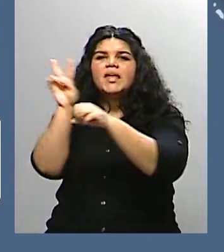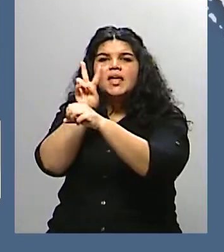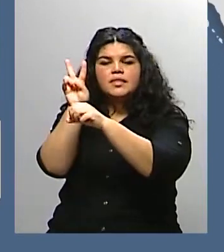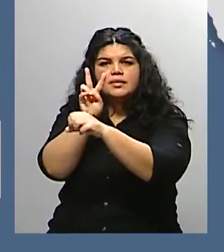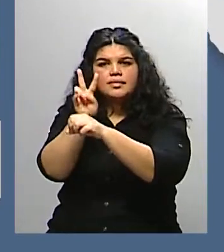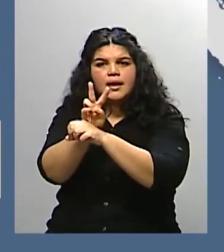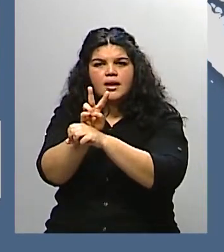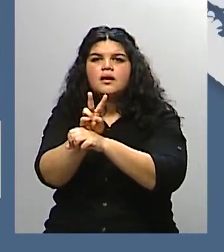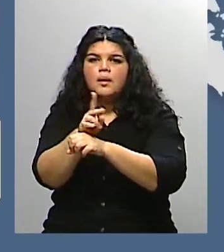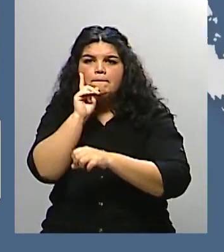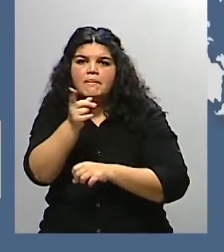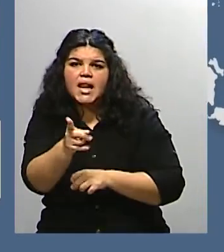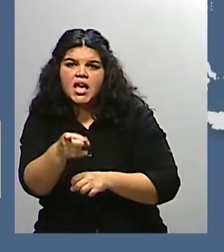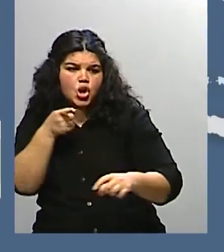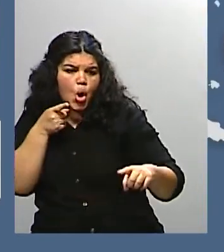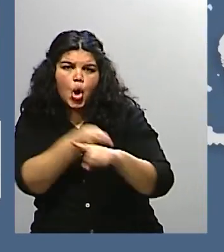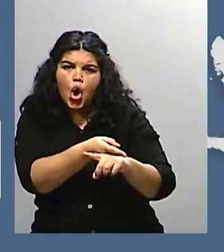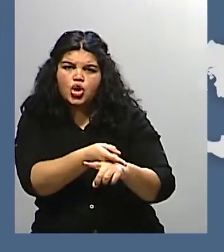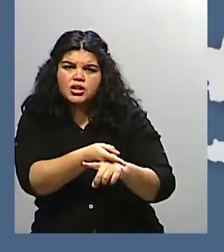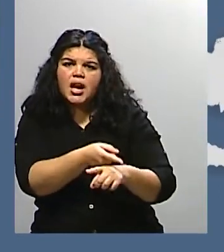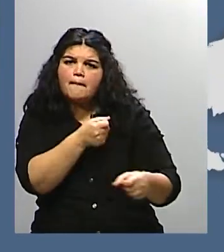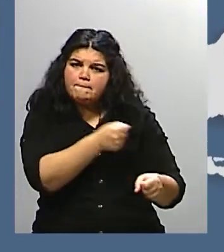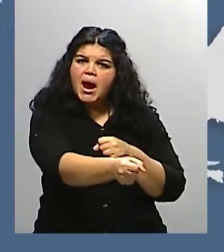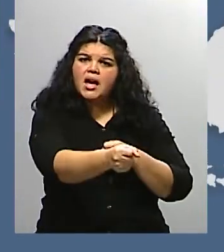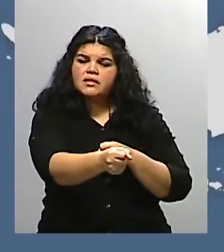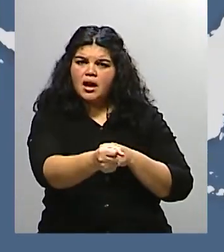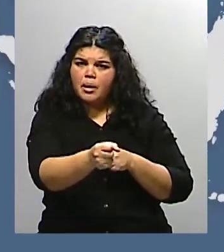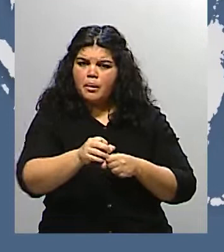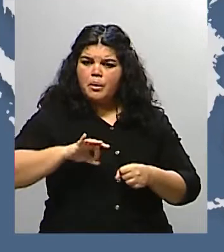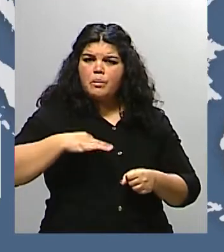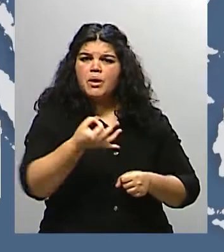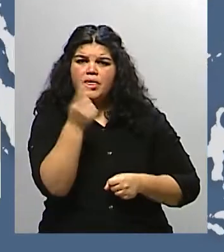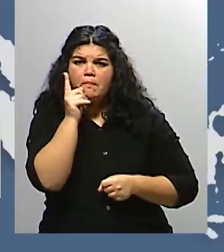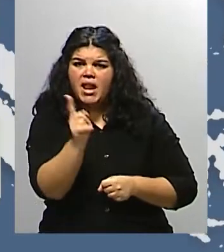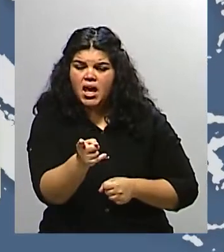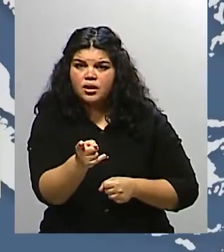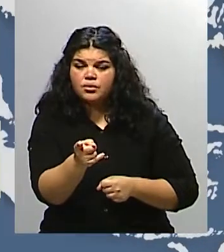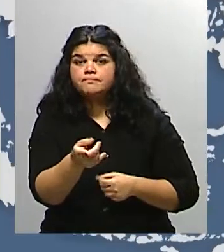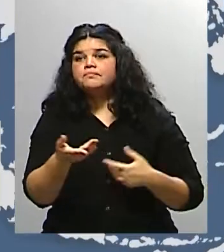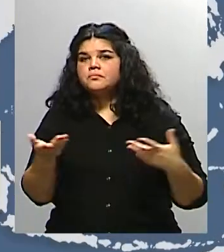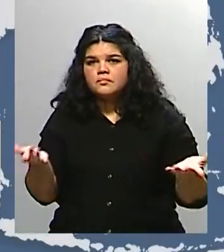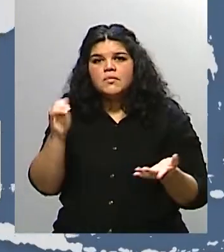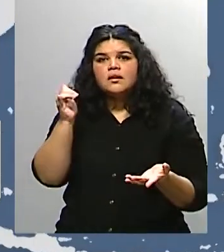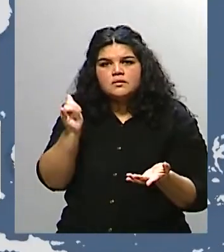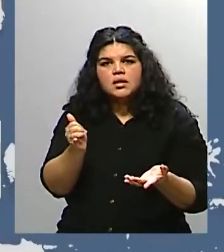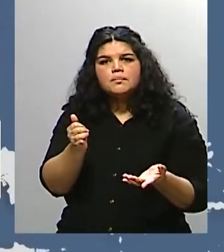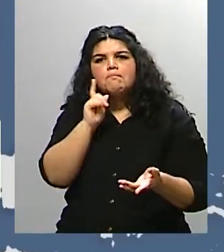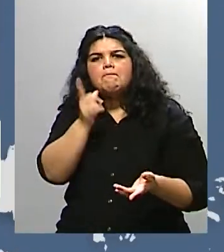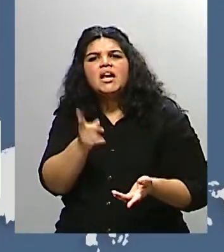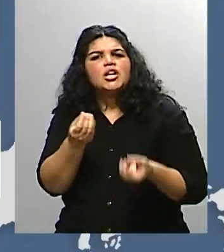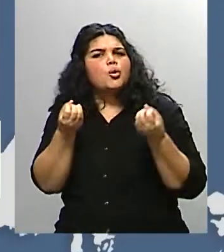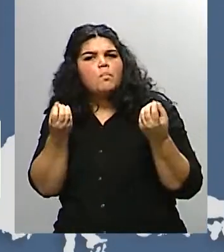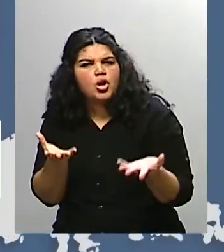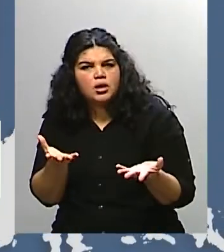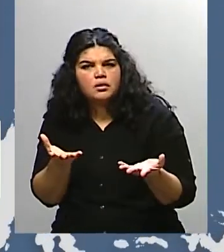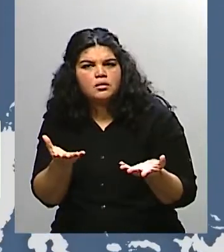debe? Bueno, es un riesgo en el sentido en que no existen los mecanismos democráticos para poder